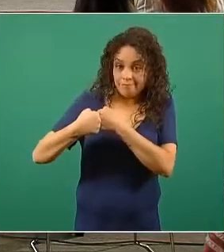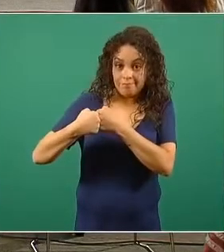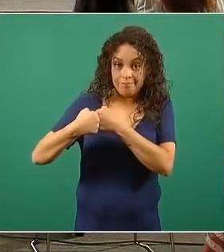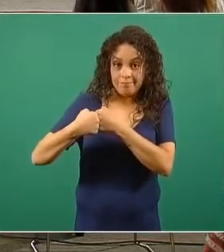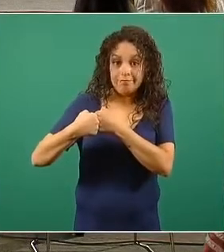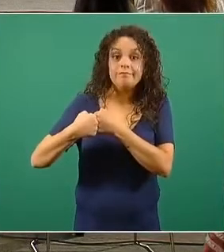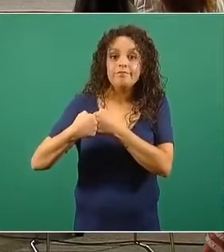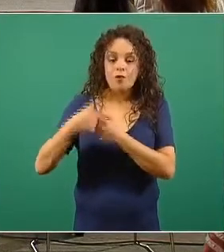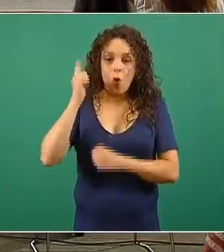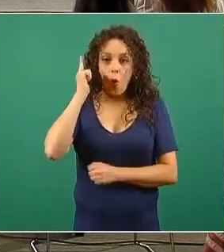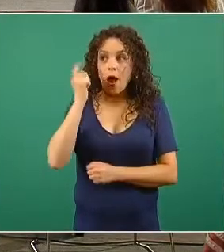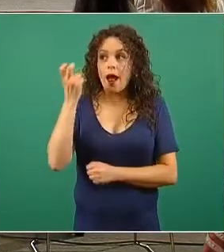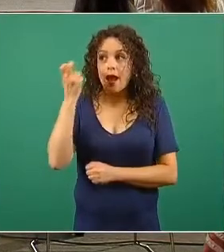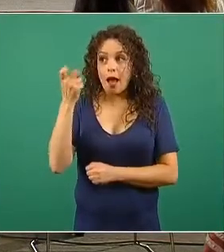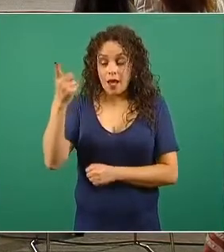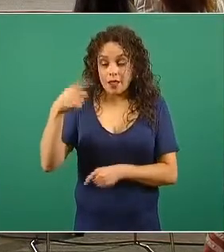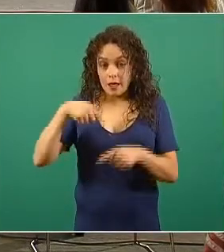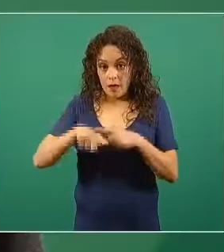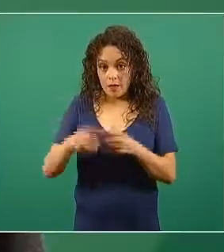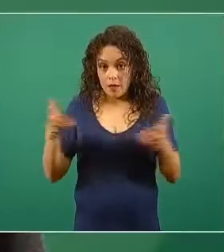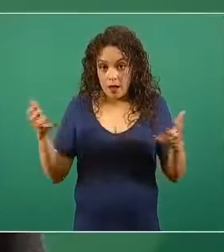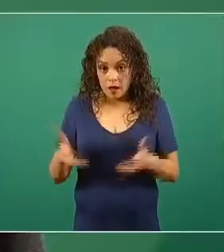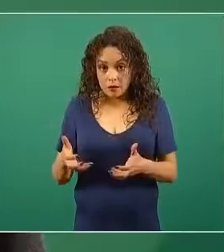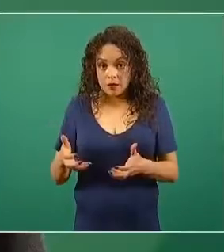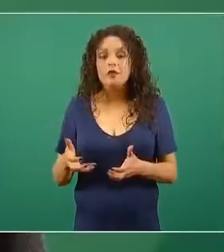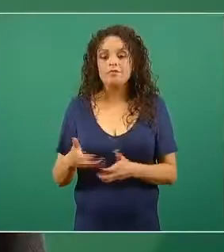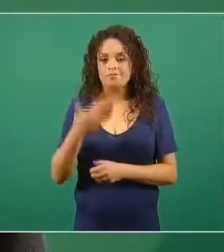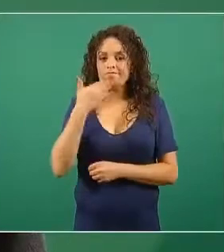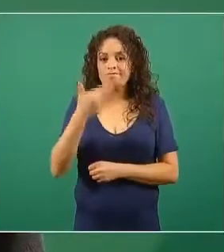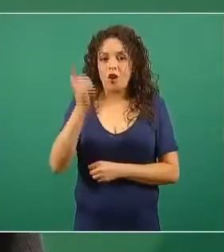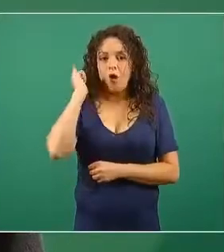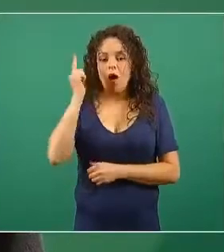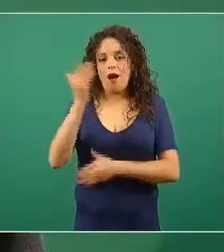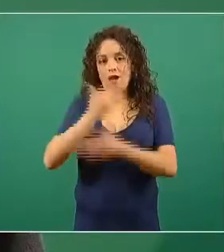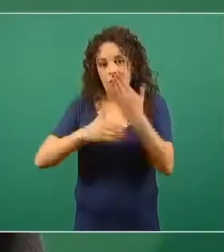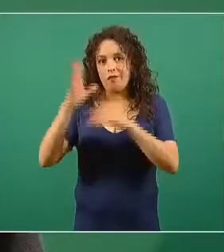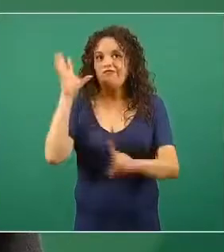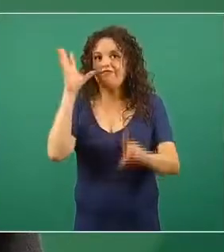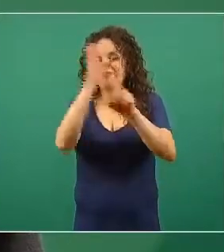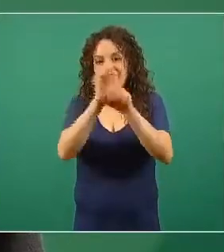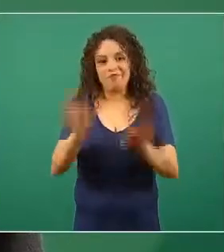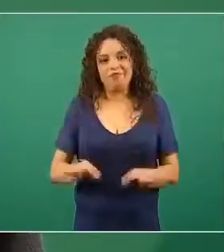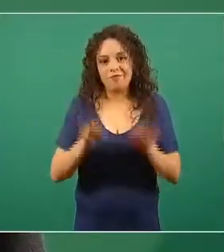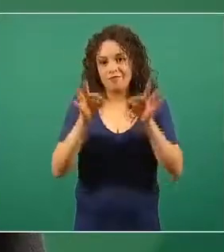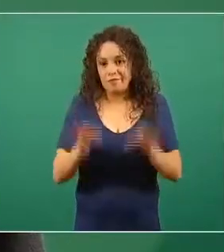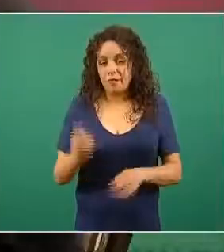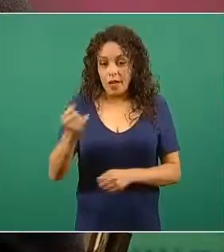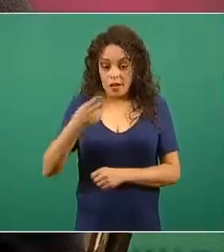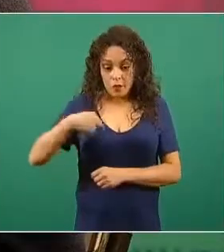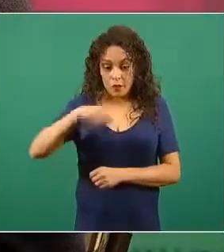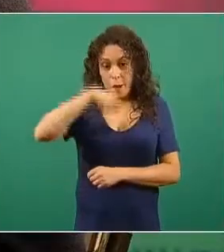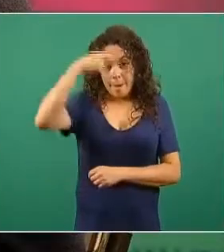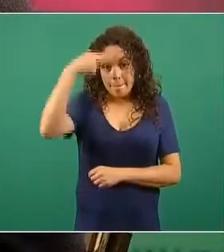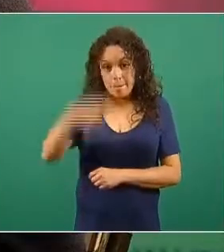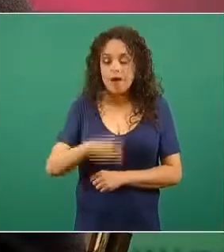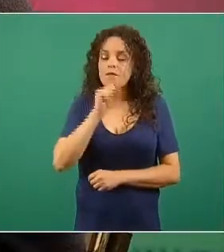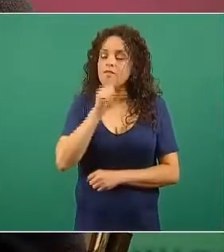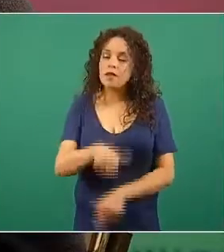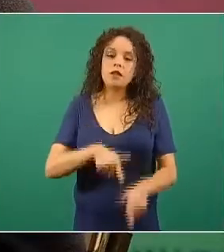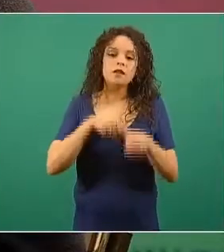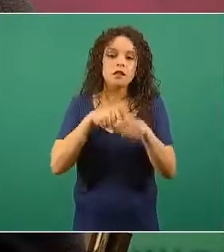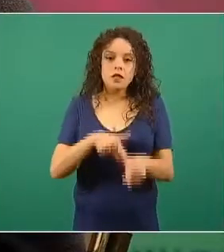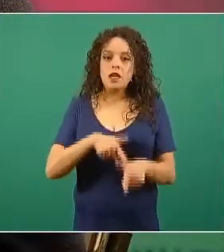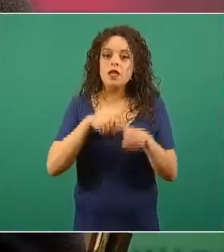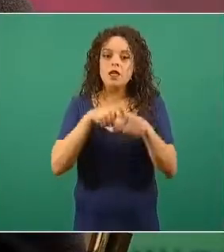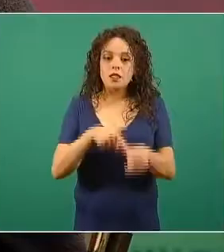obviamente tengan los objetivos trazados, y nosotros como México poder seguir también implementando todo esto